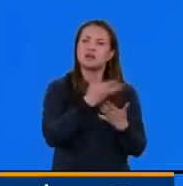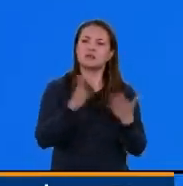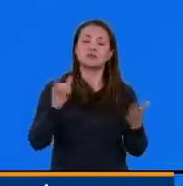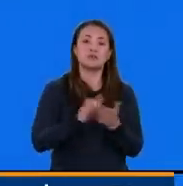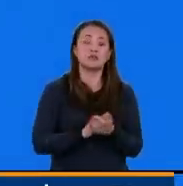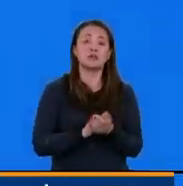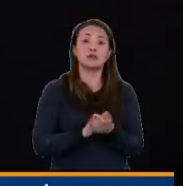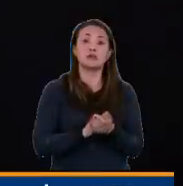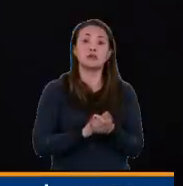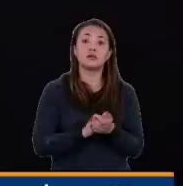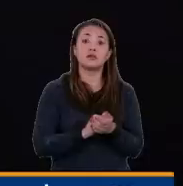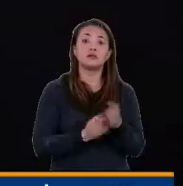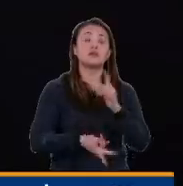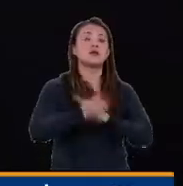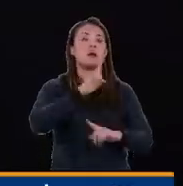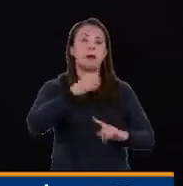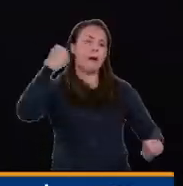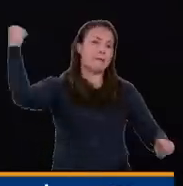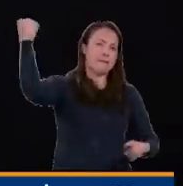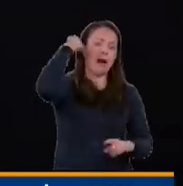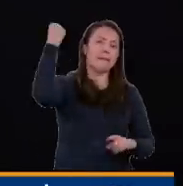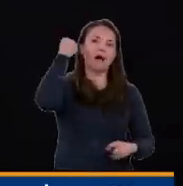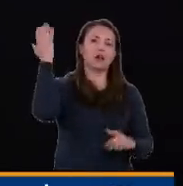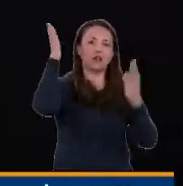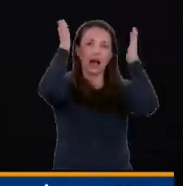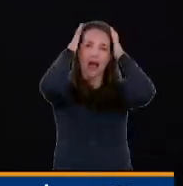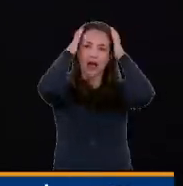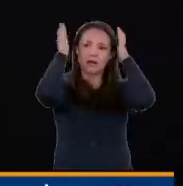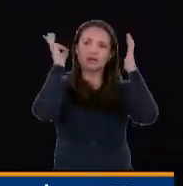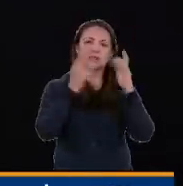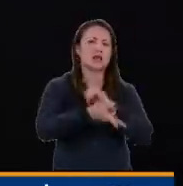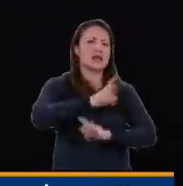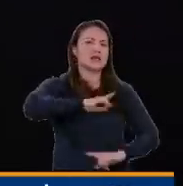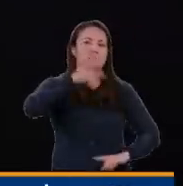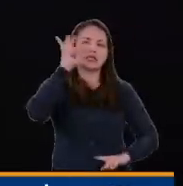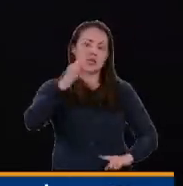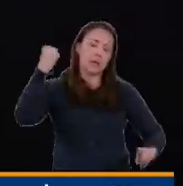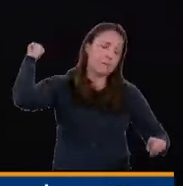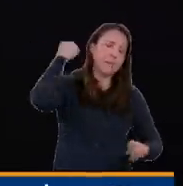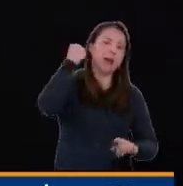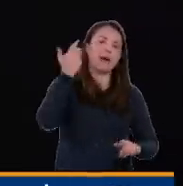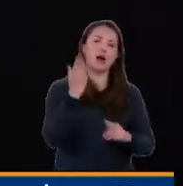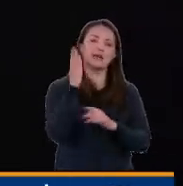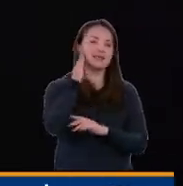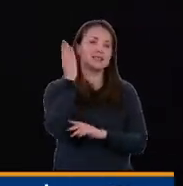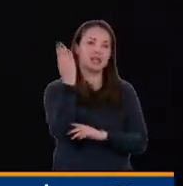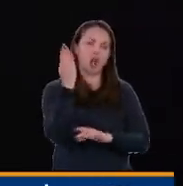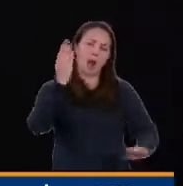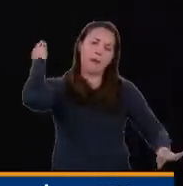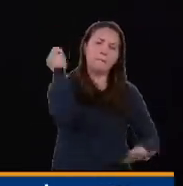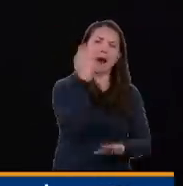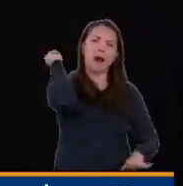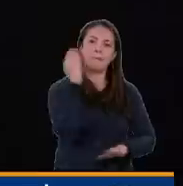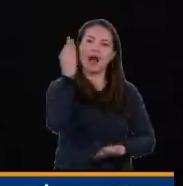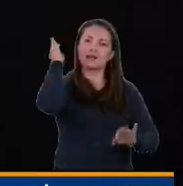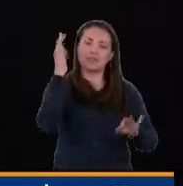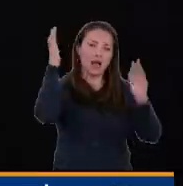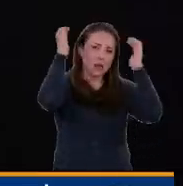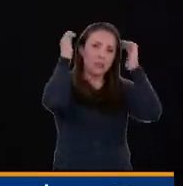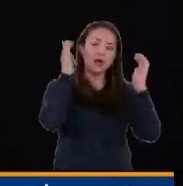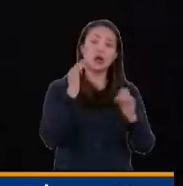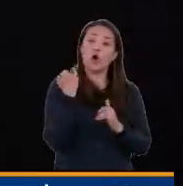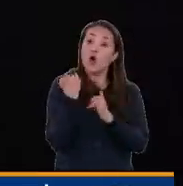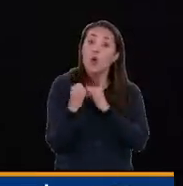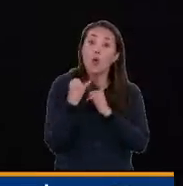fueron en mi cabeza. Él siempre que me pegaba era con el celular. Y el último día, que fue el